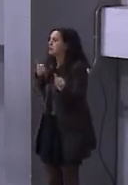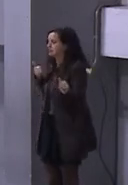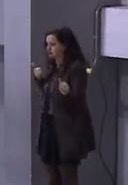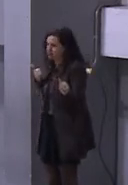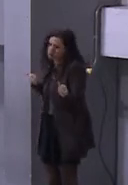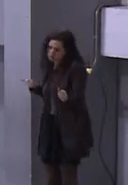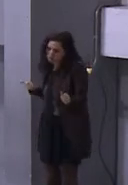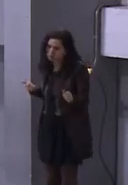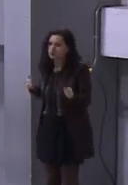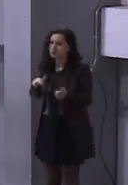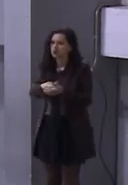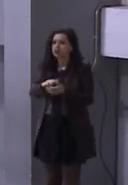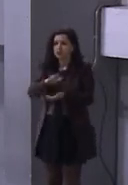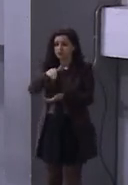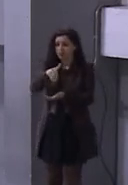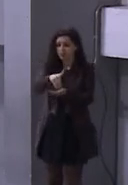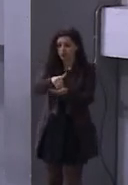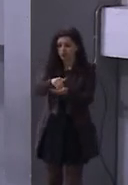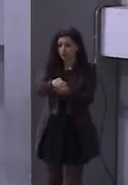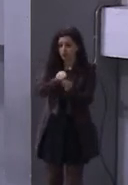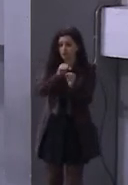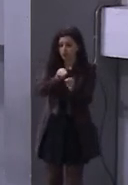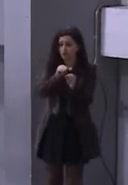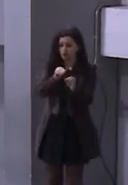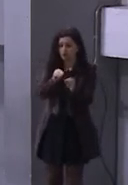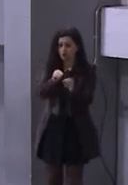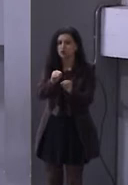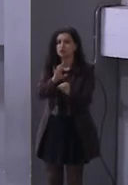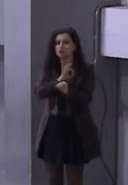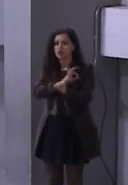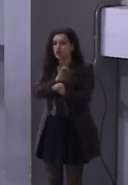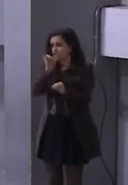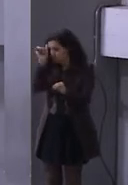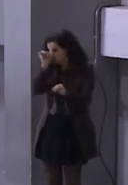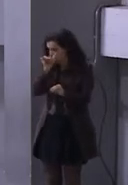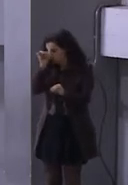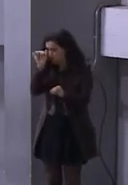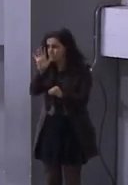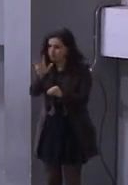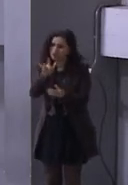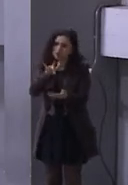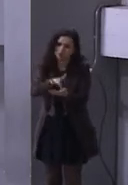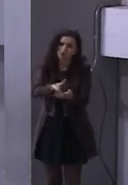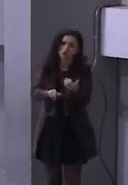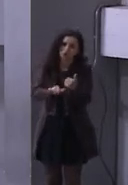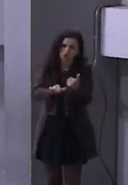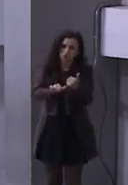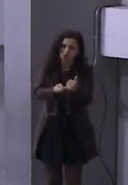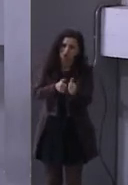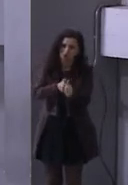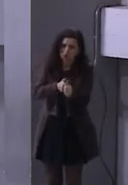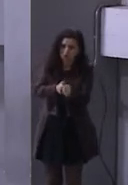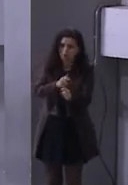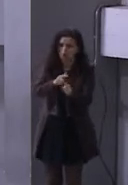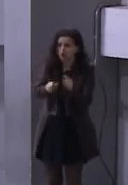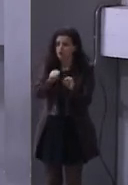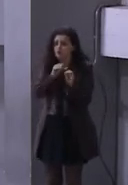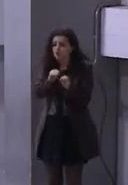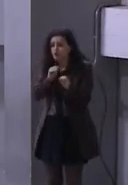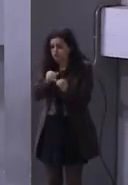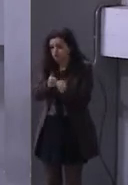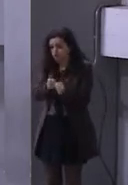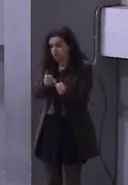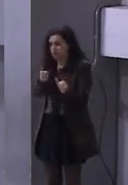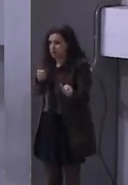que en el centro de formación, en los fines de semana, se lleve a cabo las tutorías, la orientación, pero la formación ocurre allá